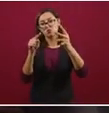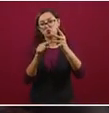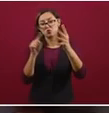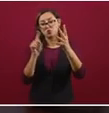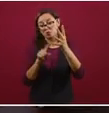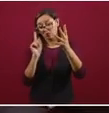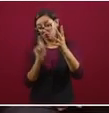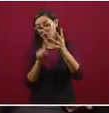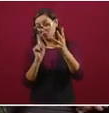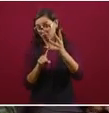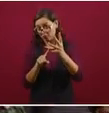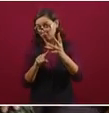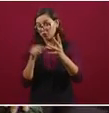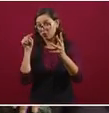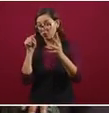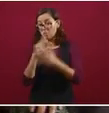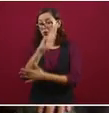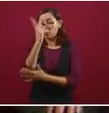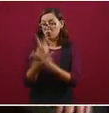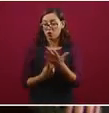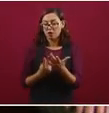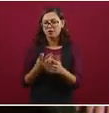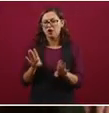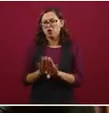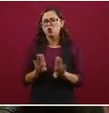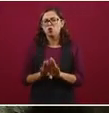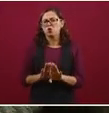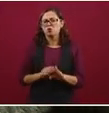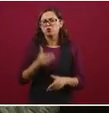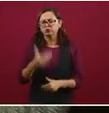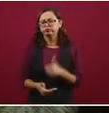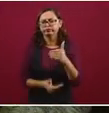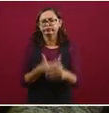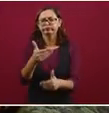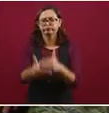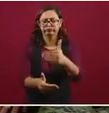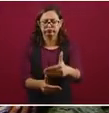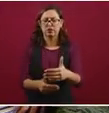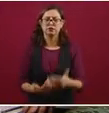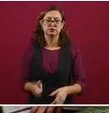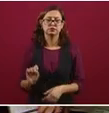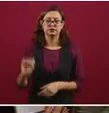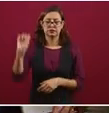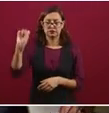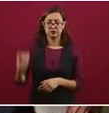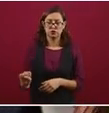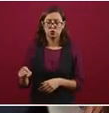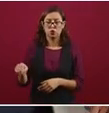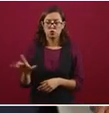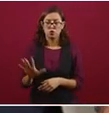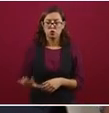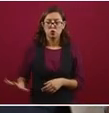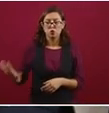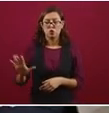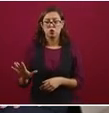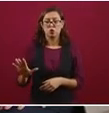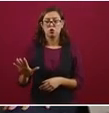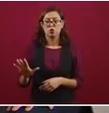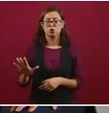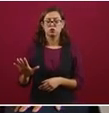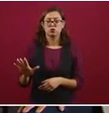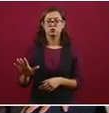¿Qué ha sucedido con ese punto 4? ¿En dónde vamos? Bueno, en el sur de México, OPIC, que